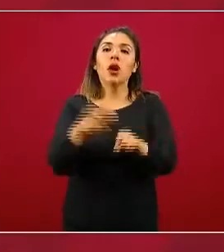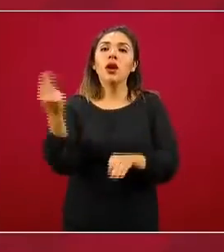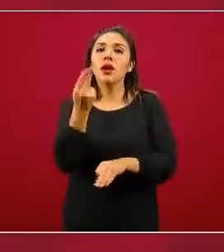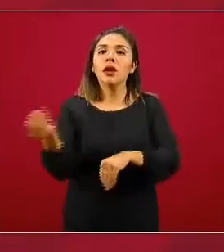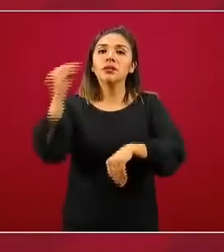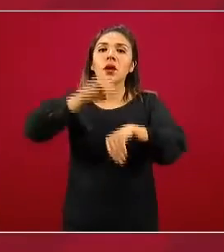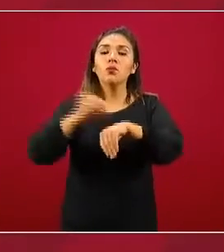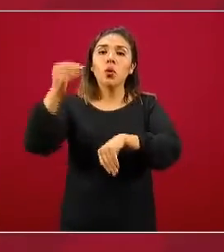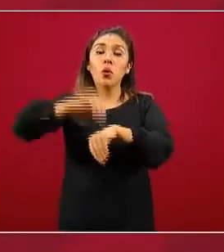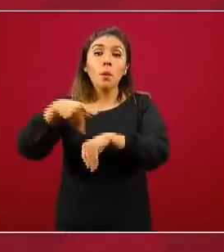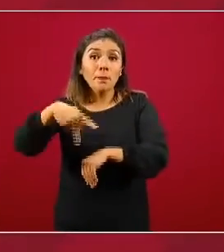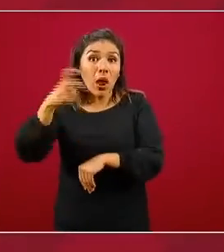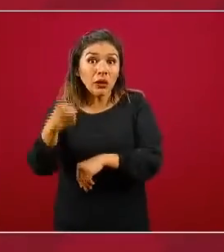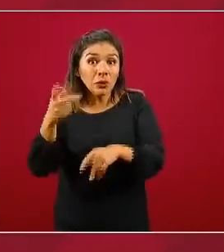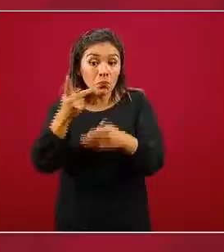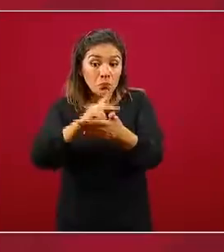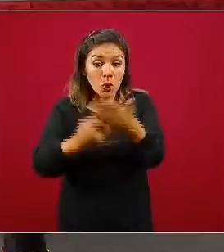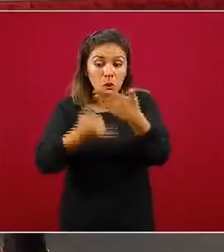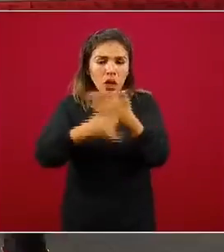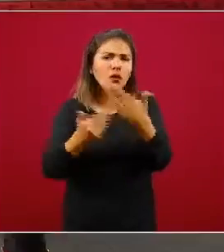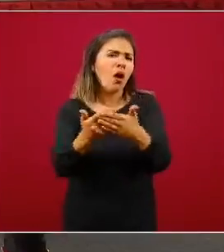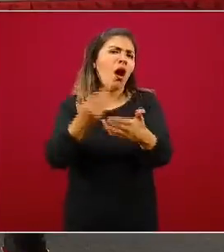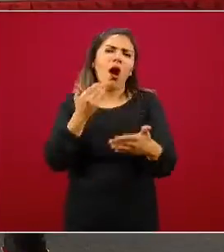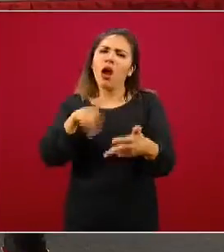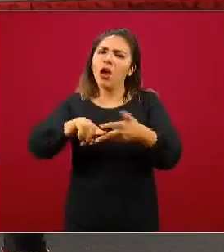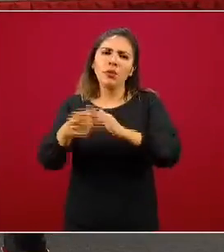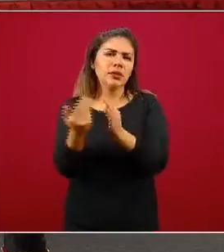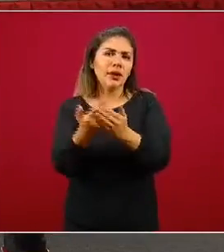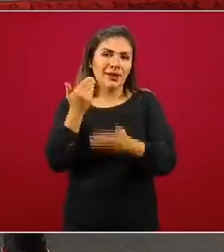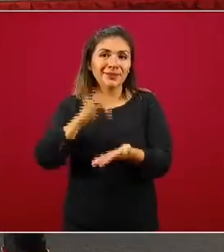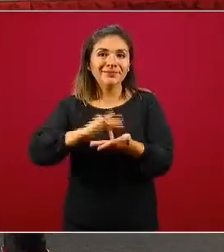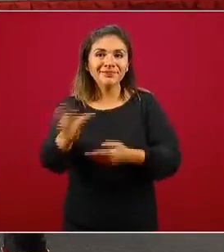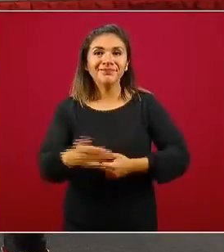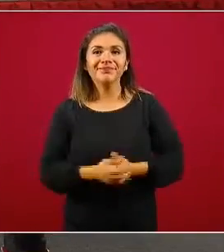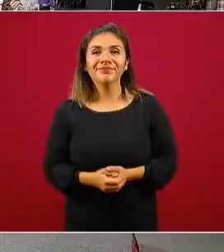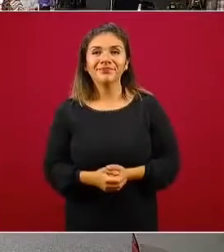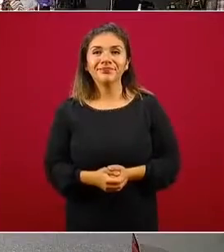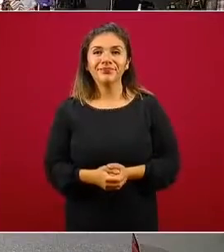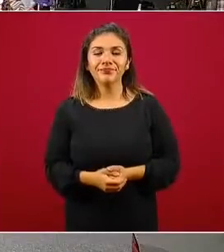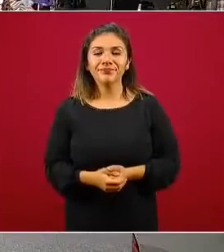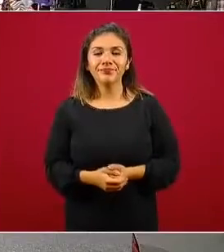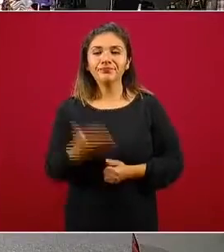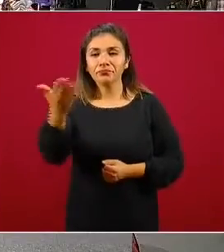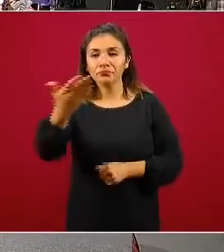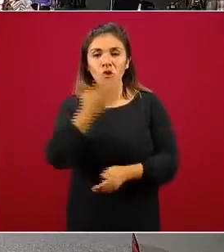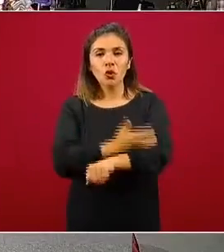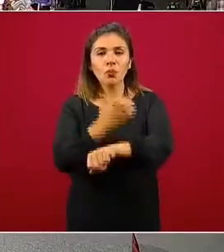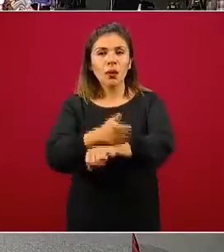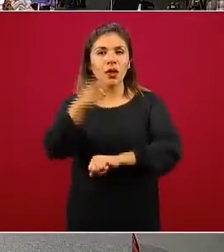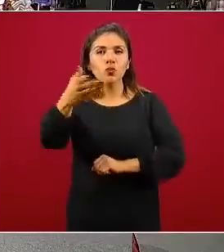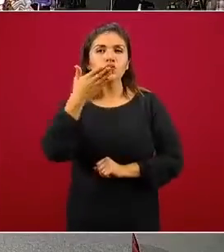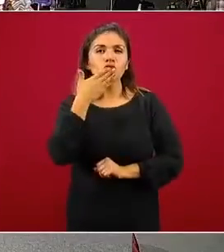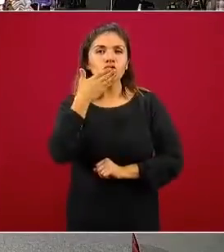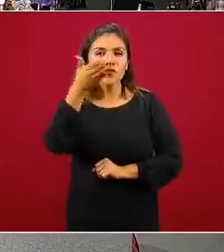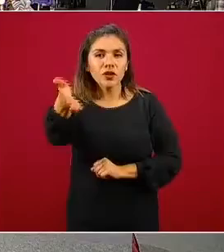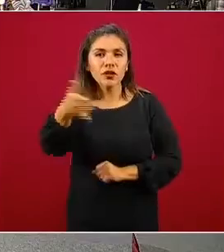pero son proyectos que iniciaron con nosotros en la administración. Muchas gracias. Vamos a darle la palabra al colega de Sonora